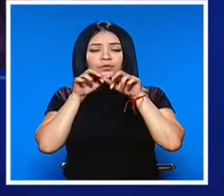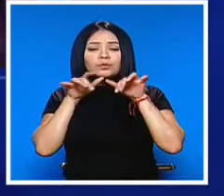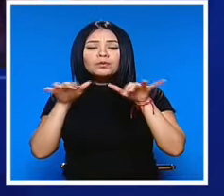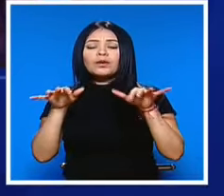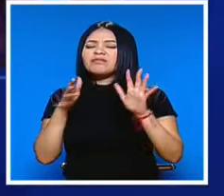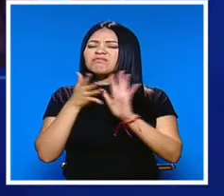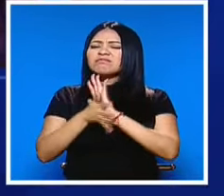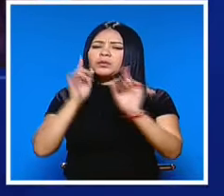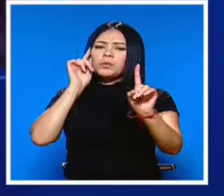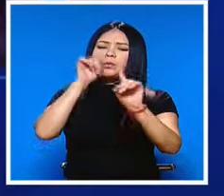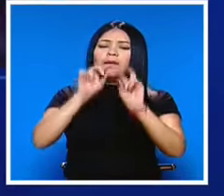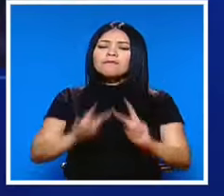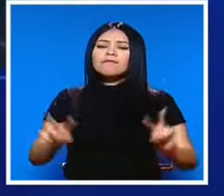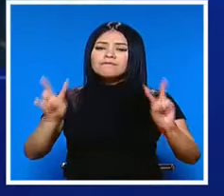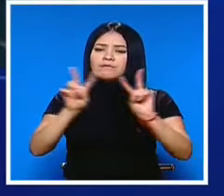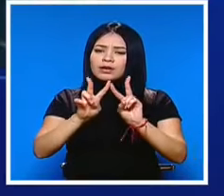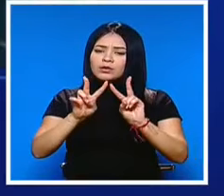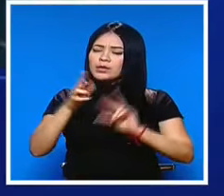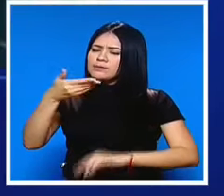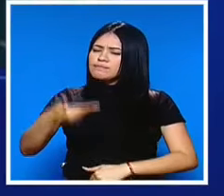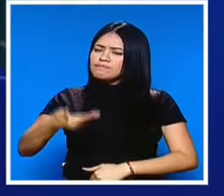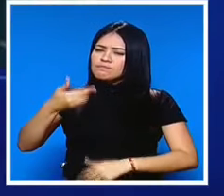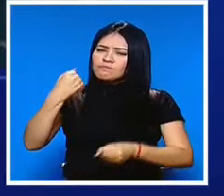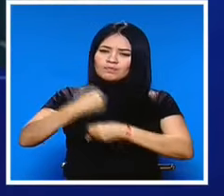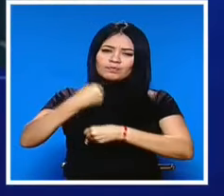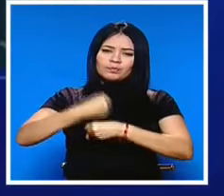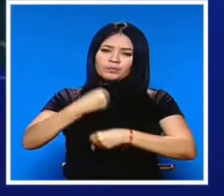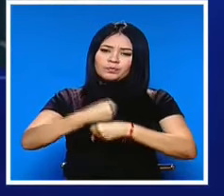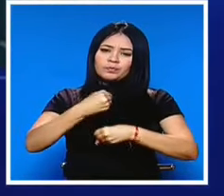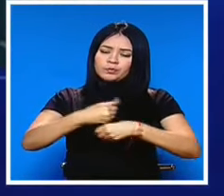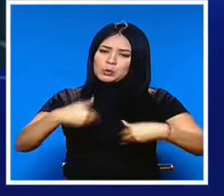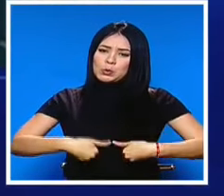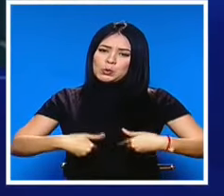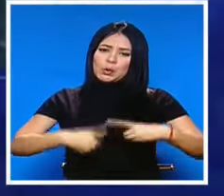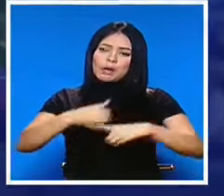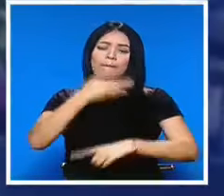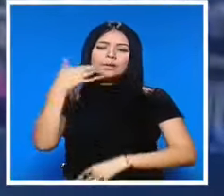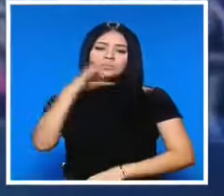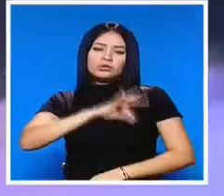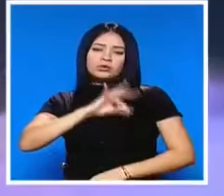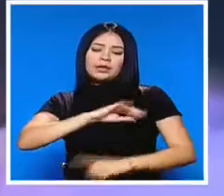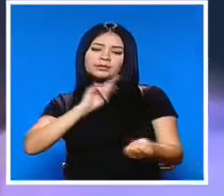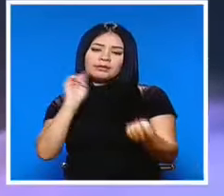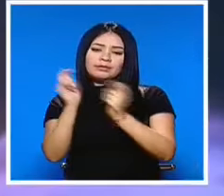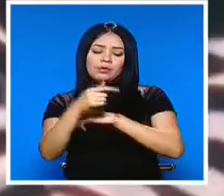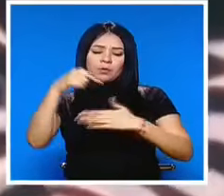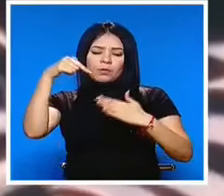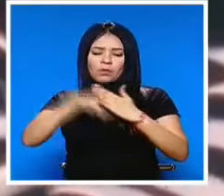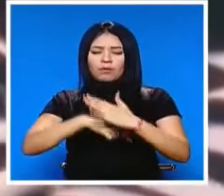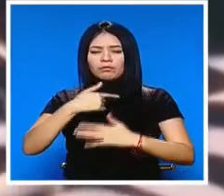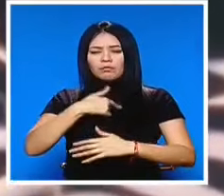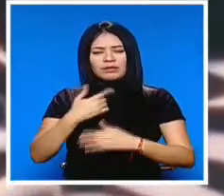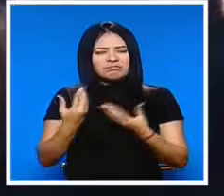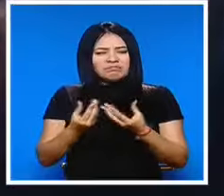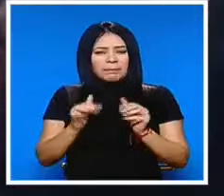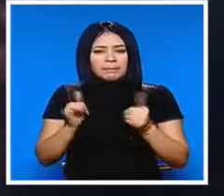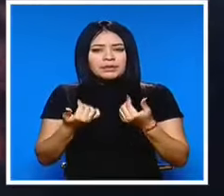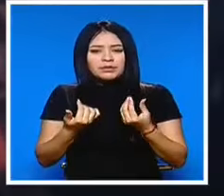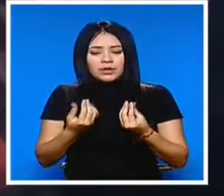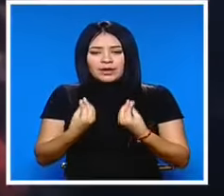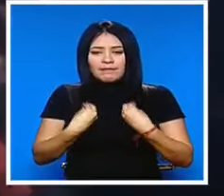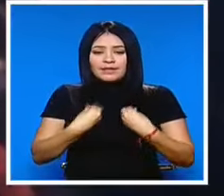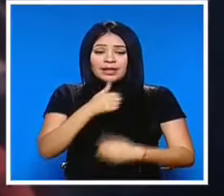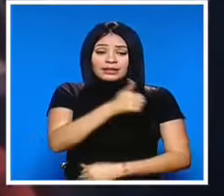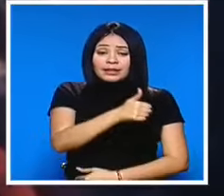centrado en valores y principios capaces de trabajar por una mejor sociedad desde la transformación profunda que comienza en la vida de cada